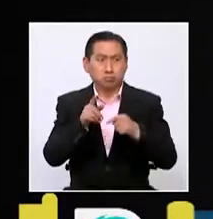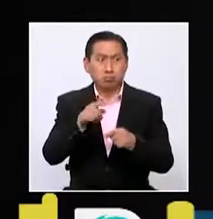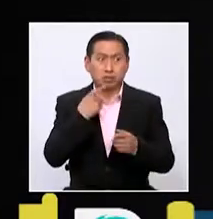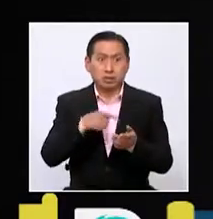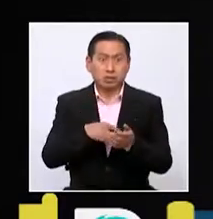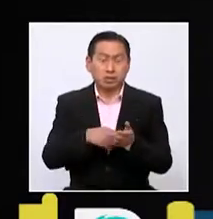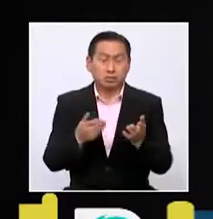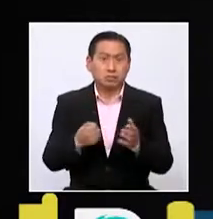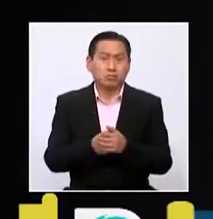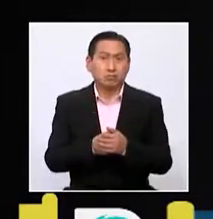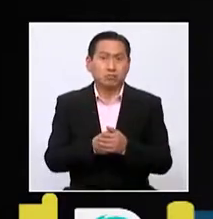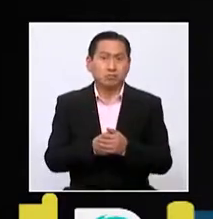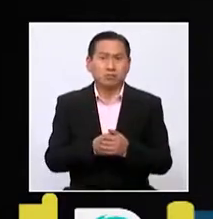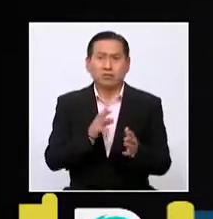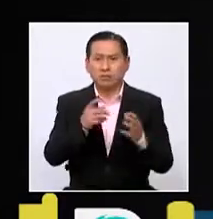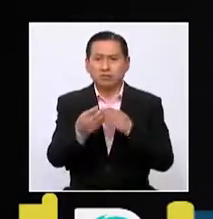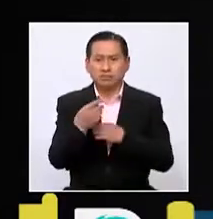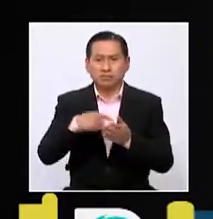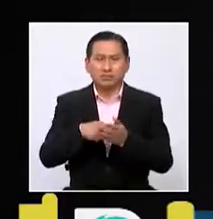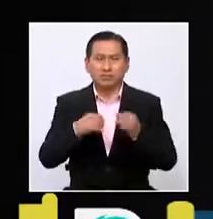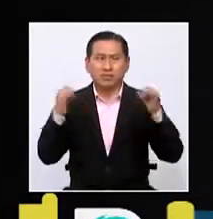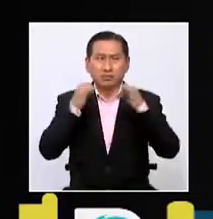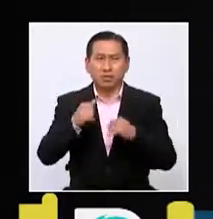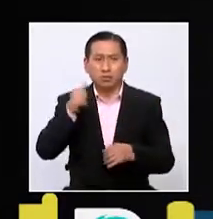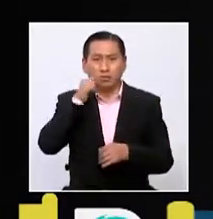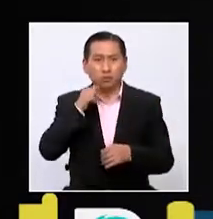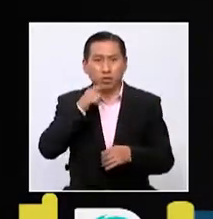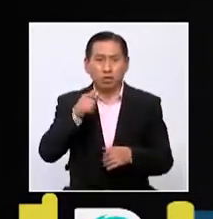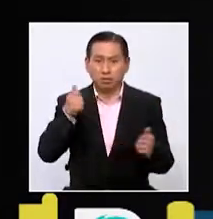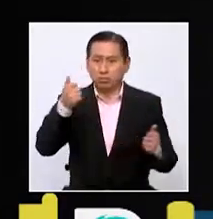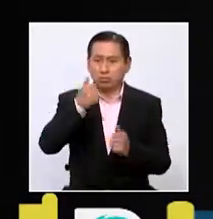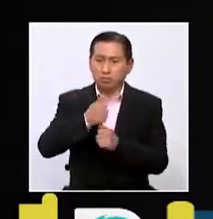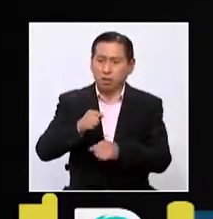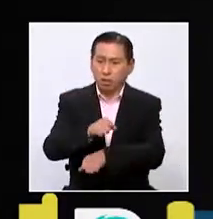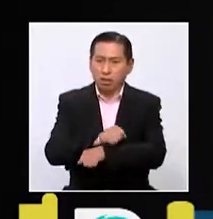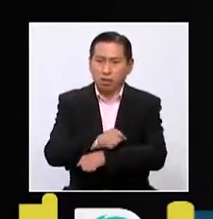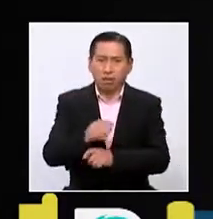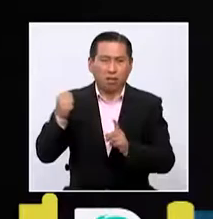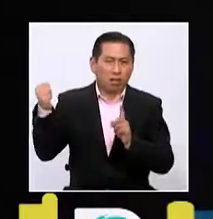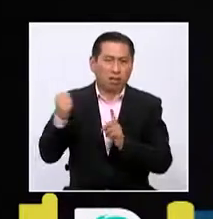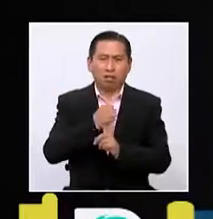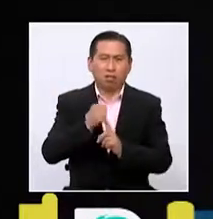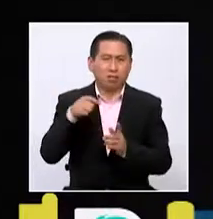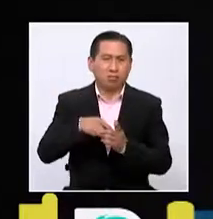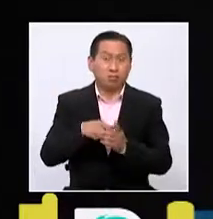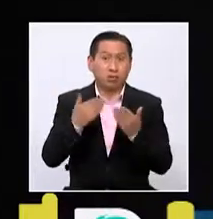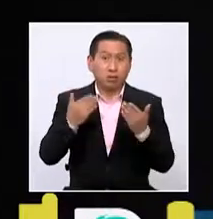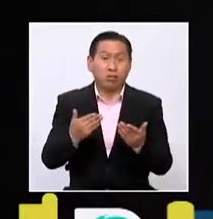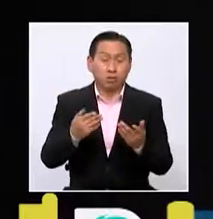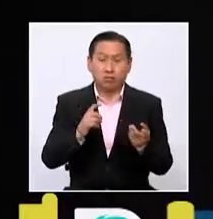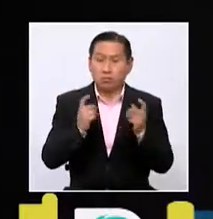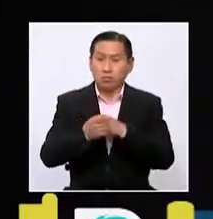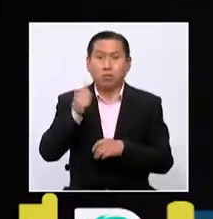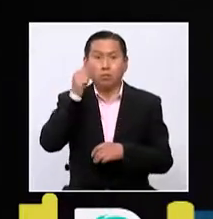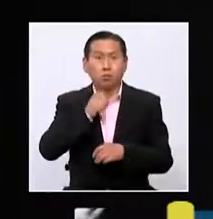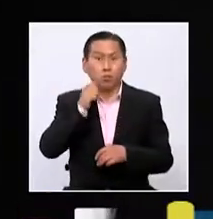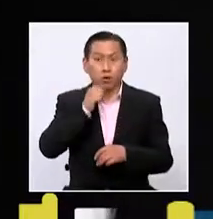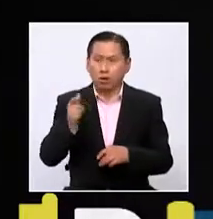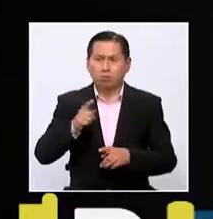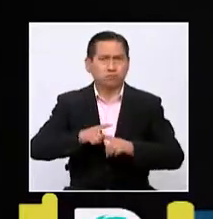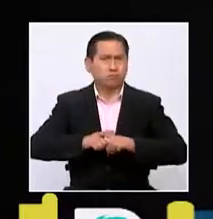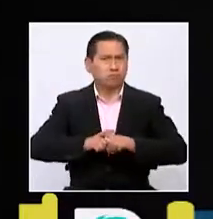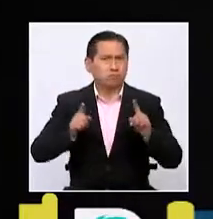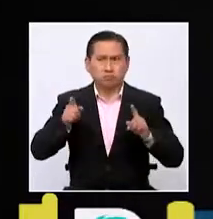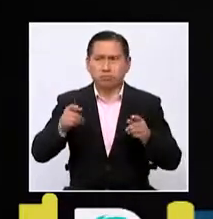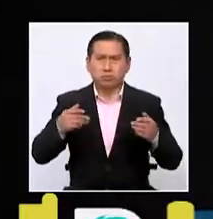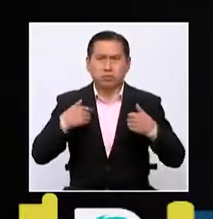que me hablabas de esta imagen de la mujer que era la sometida, que era además la golpeada, y ahora estamos hablando de una mujer totalmente distinta, que